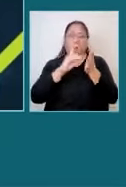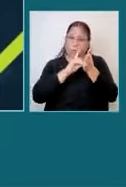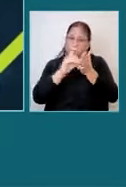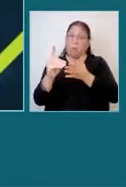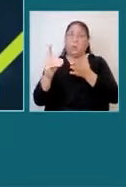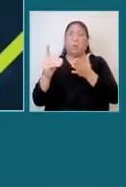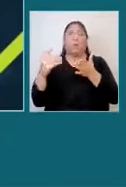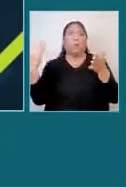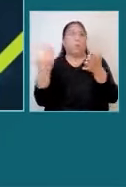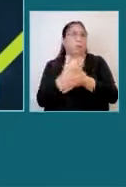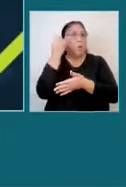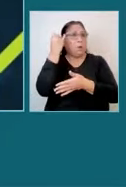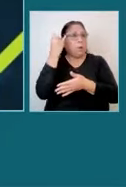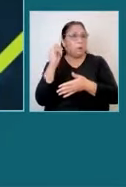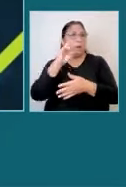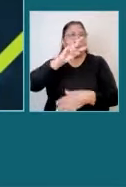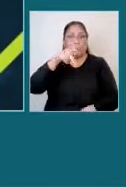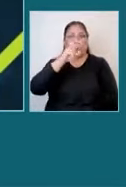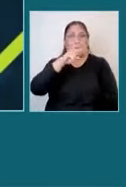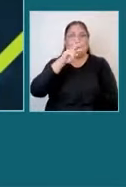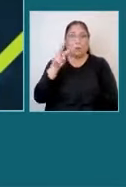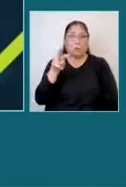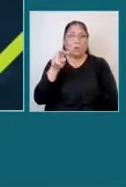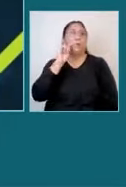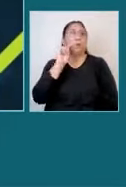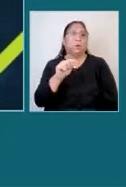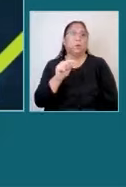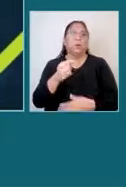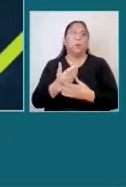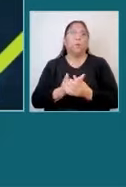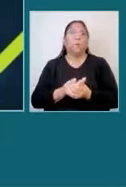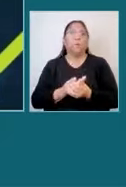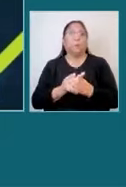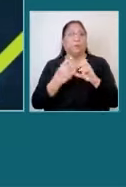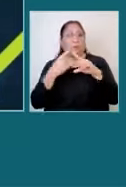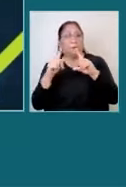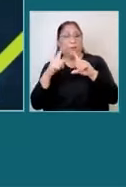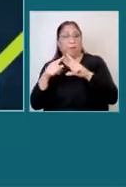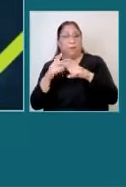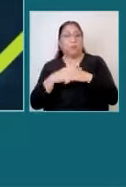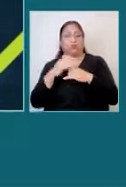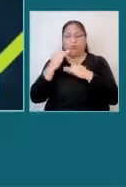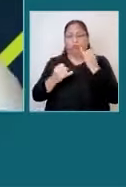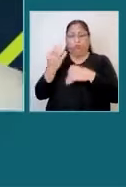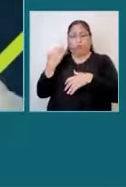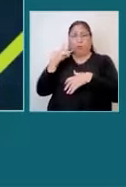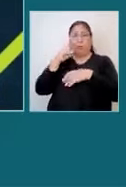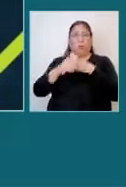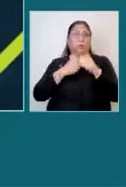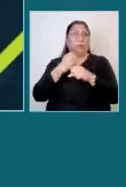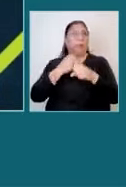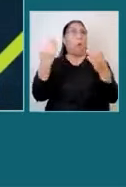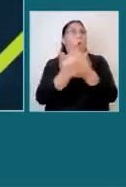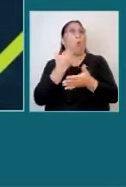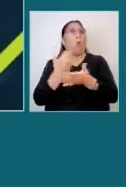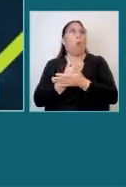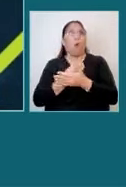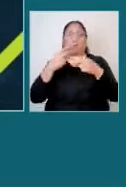la Innovación 2022, que pues a diferencia de los últimos dos años estamos estrenando un